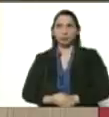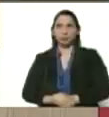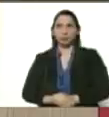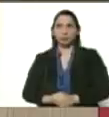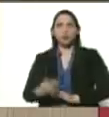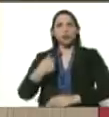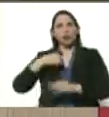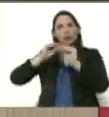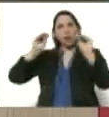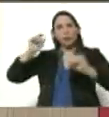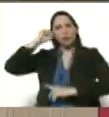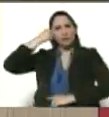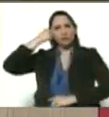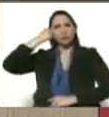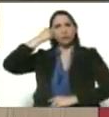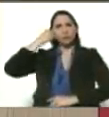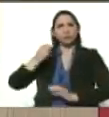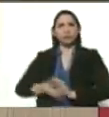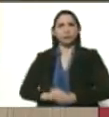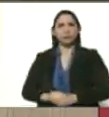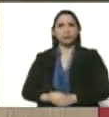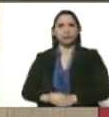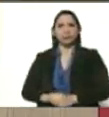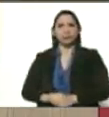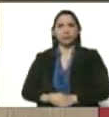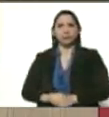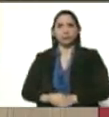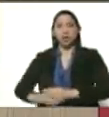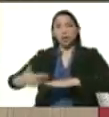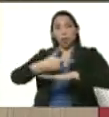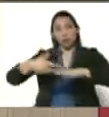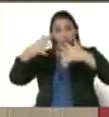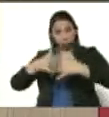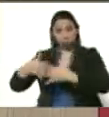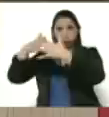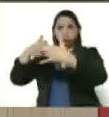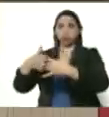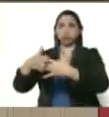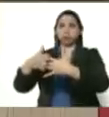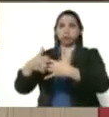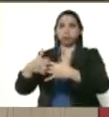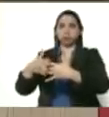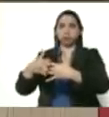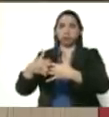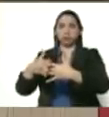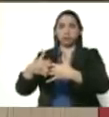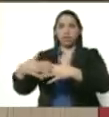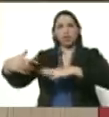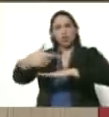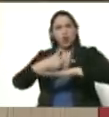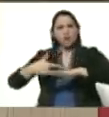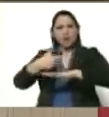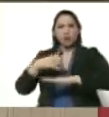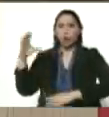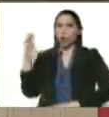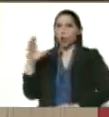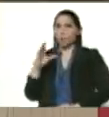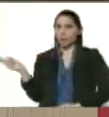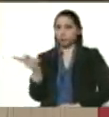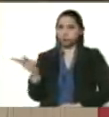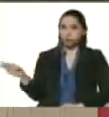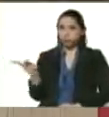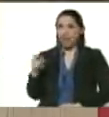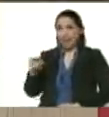Yo llamo a la reflexión. El gobierno de los Estados Unidos de América, el gobierno de Colombia,